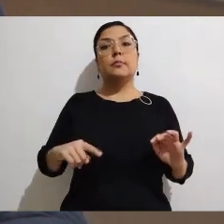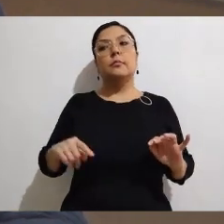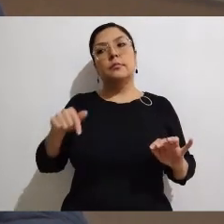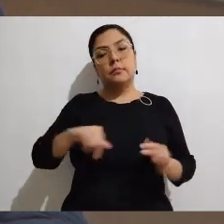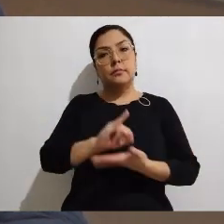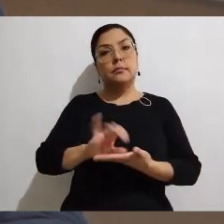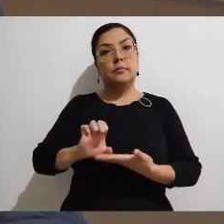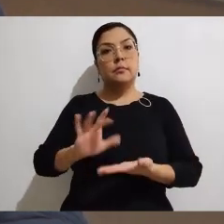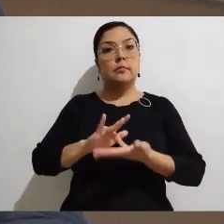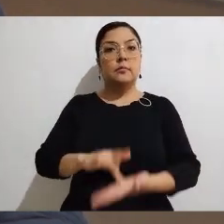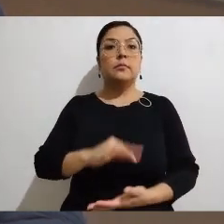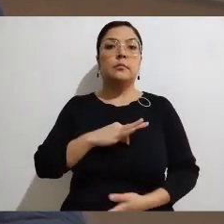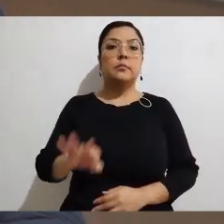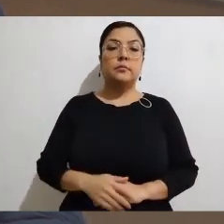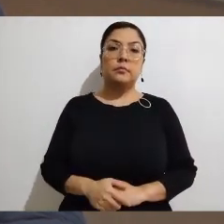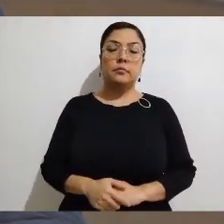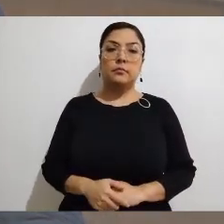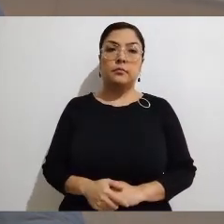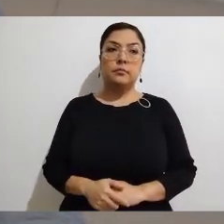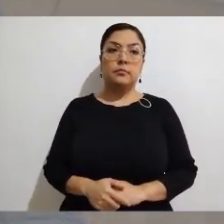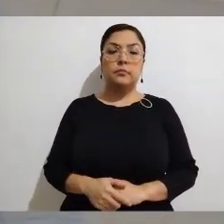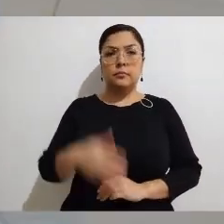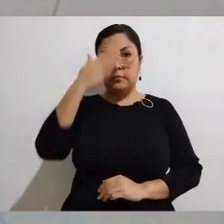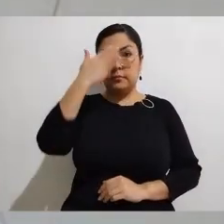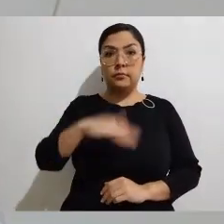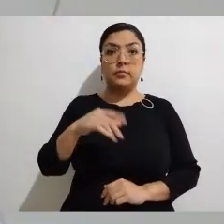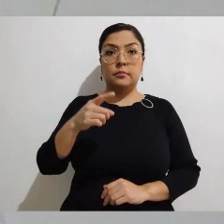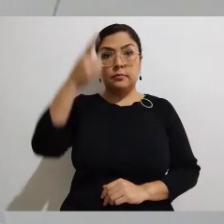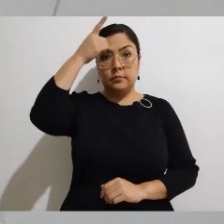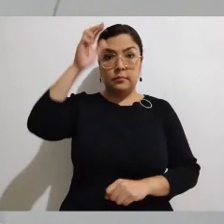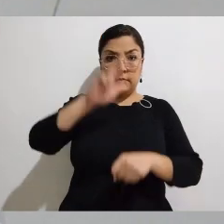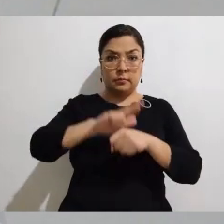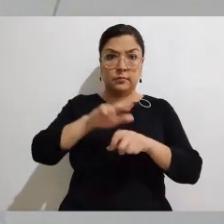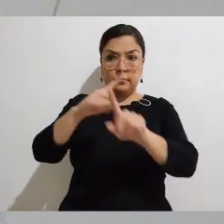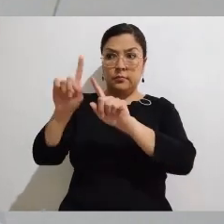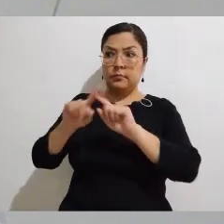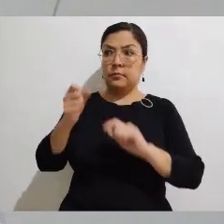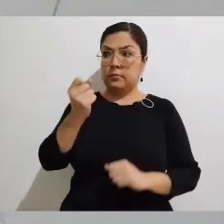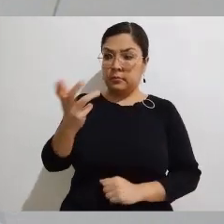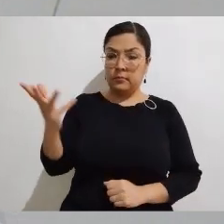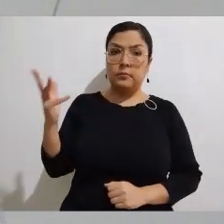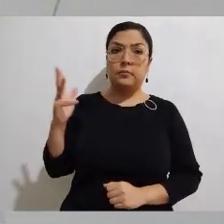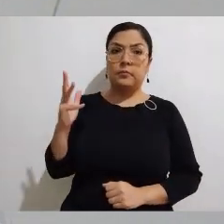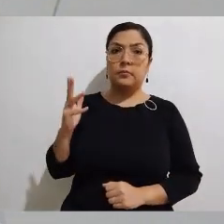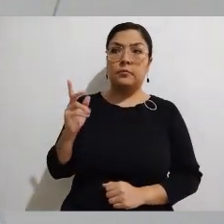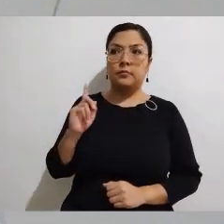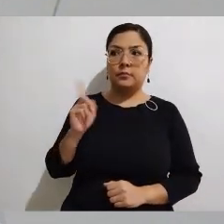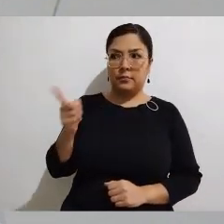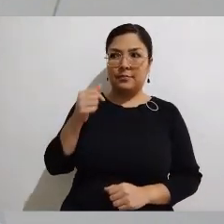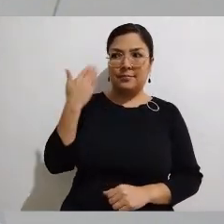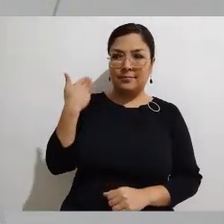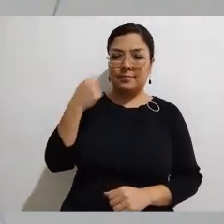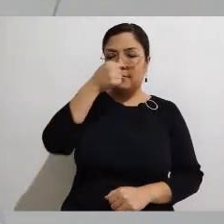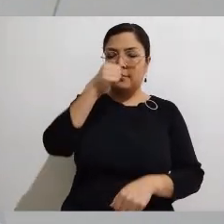instituto. Además, obviamente, tenemos a nuestras direcciones ejecutivas, nuestras unidades técnicas que ya atinadamente nos ha comentado